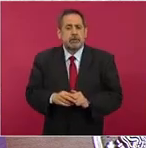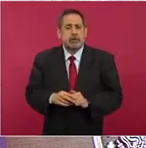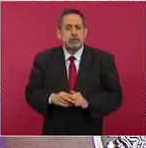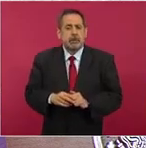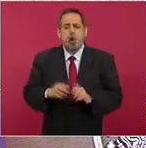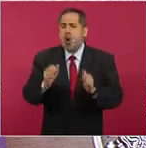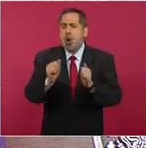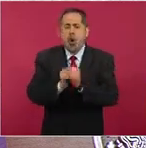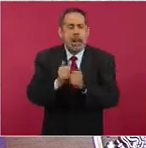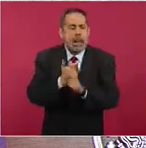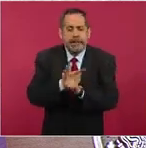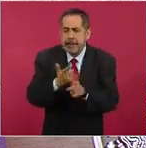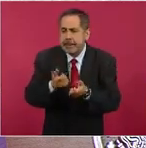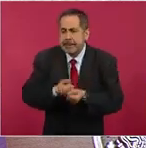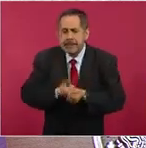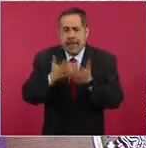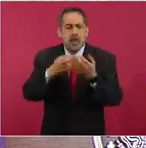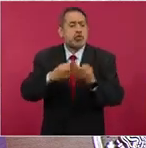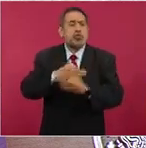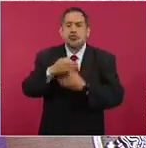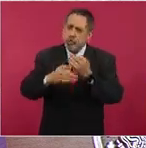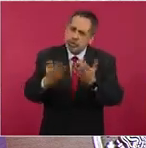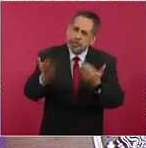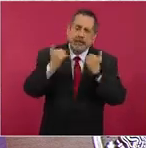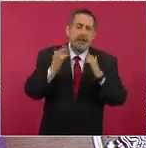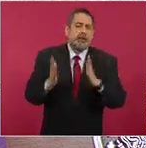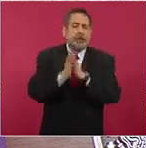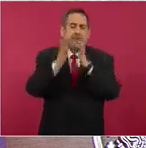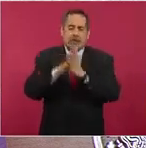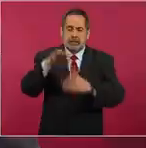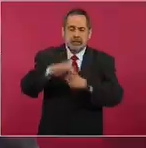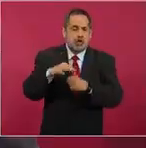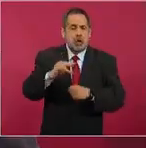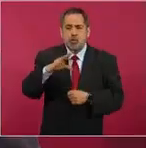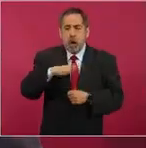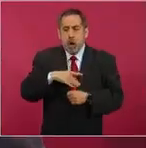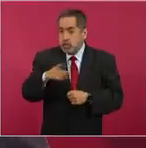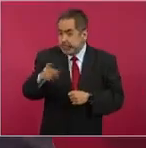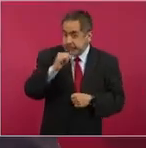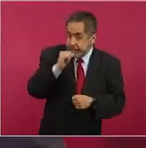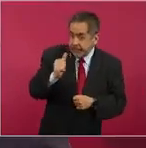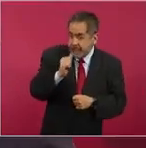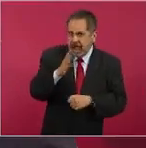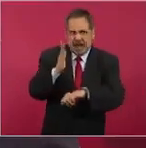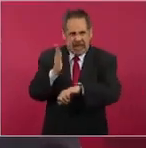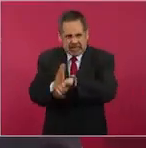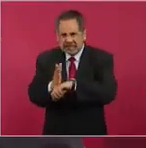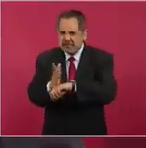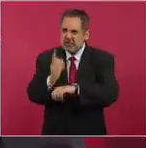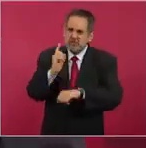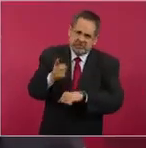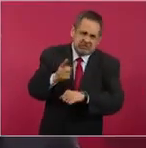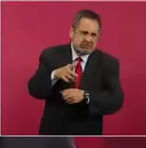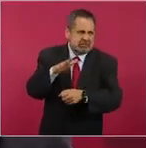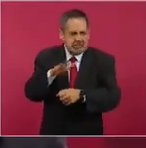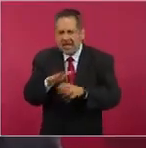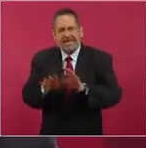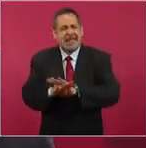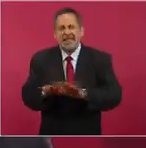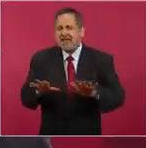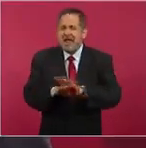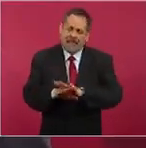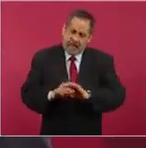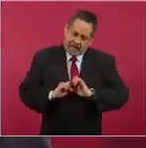Con libertad, todos a participar, no hay represalias de ningún tipo. Lo único